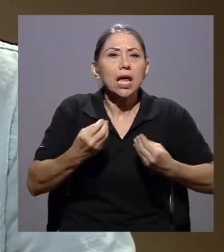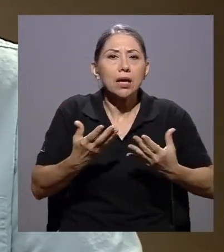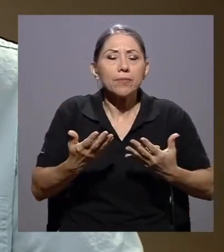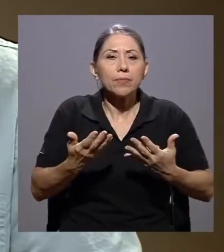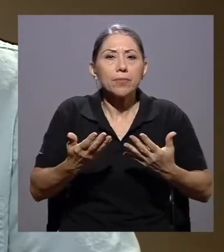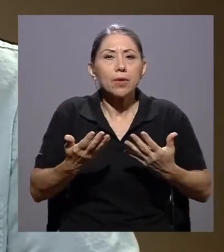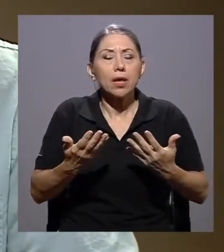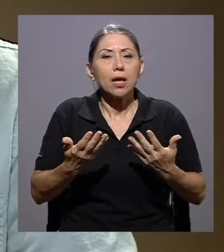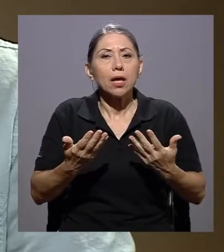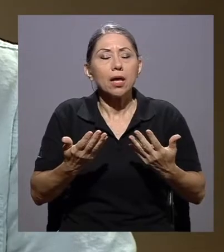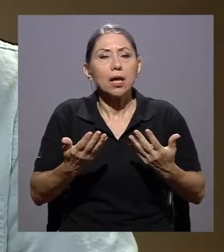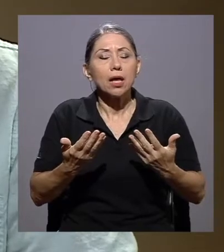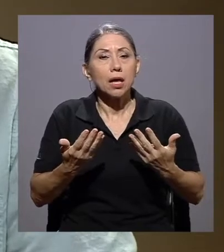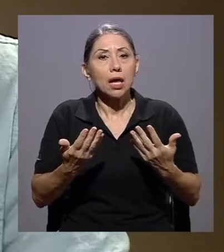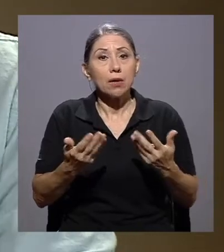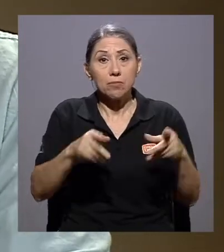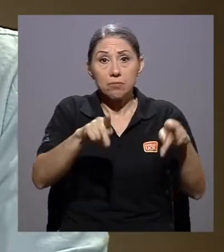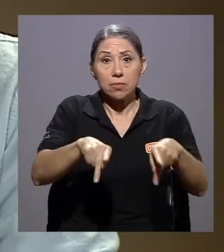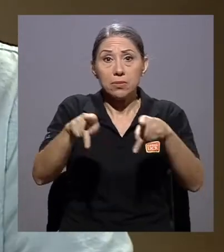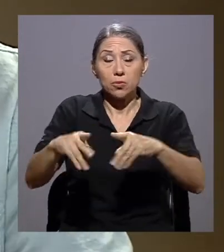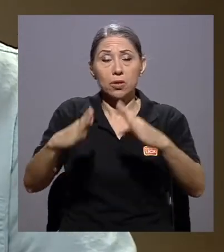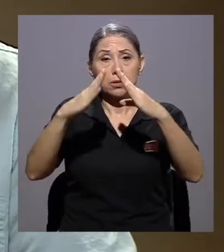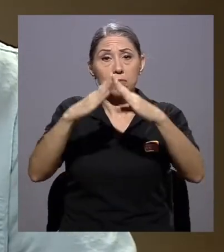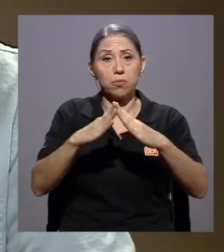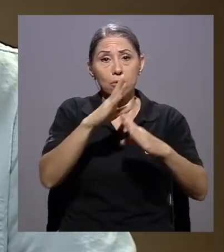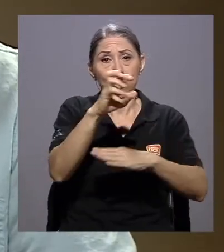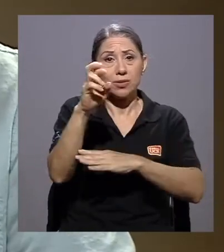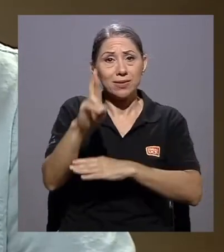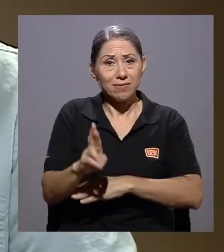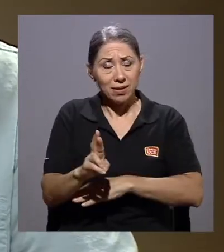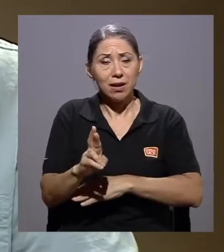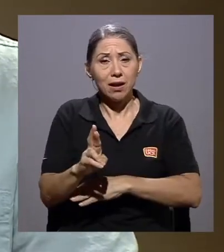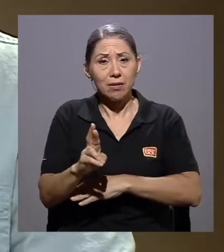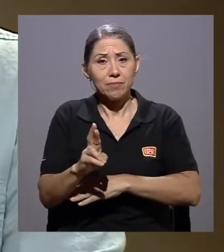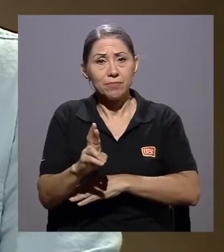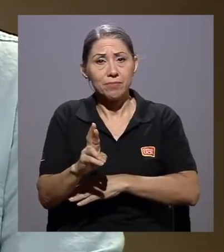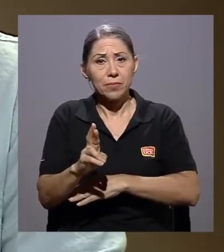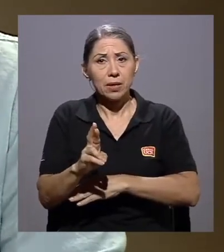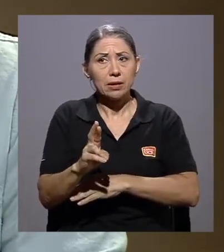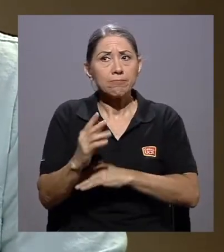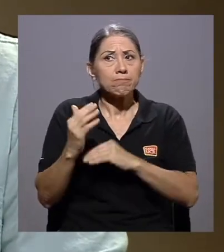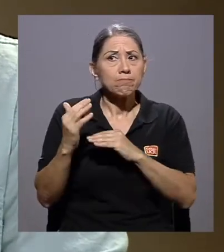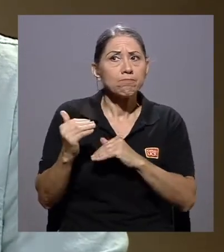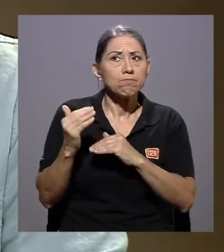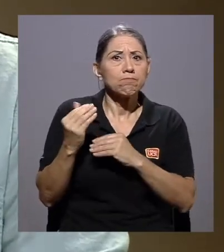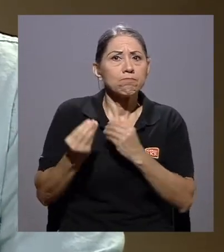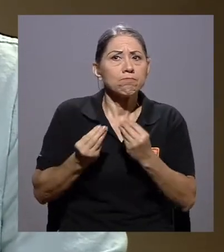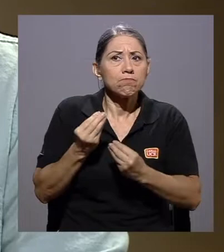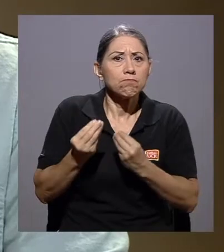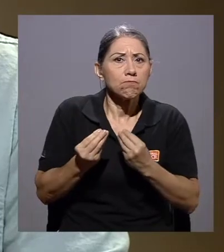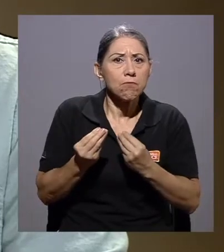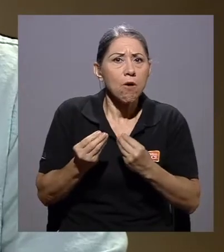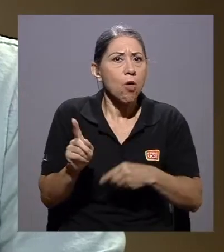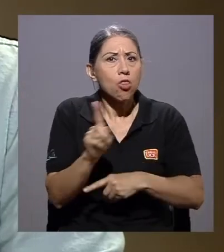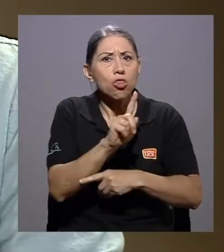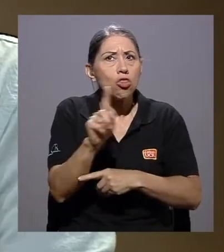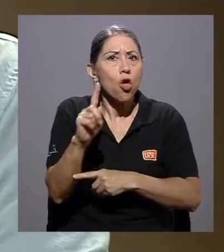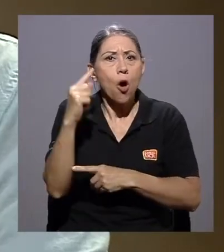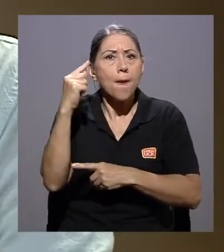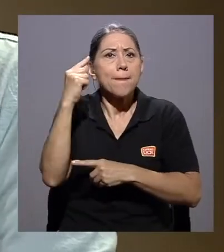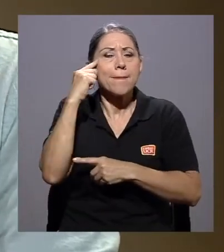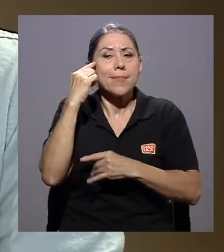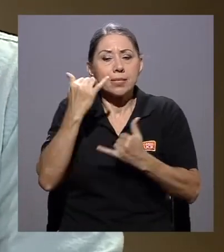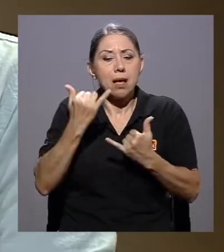expectativas de los habitantes de Costa Rica no debería ser pensar cómo